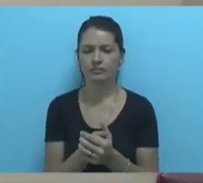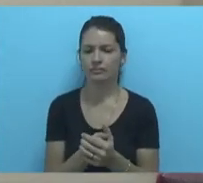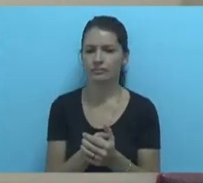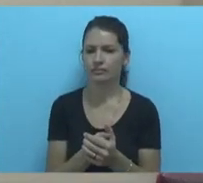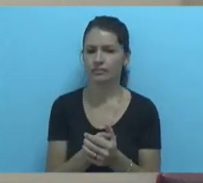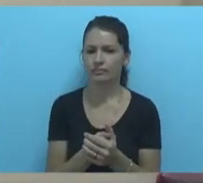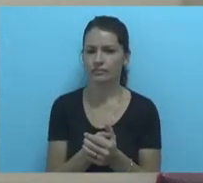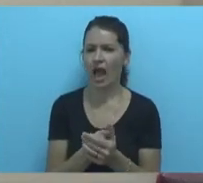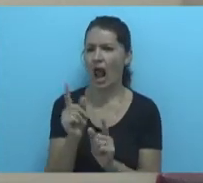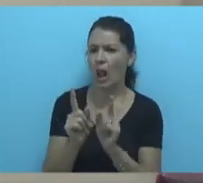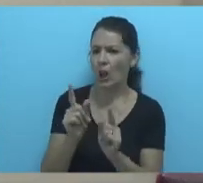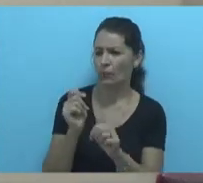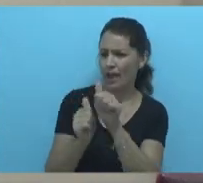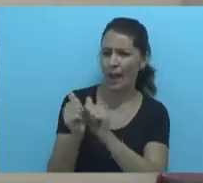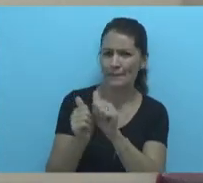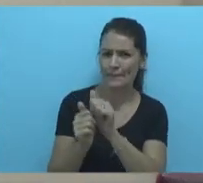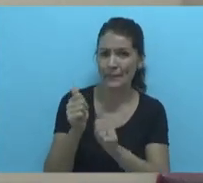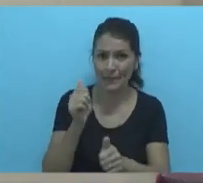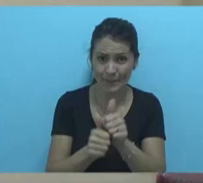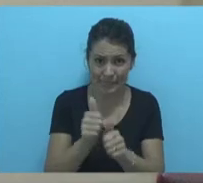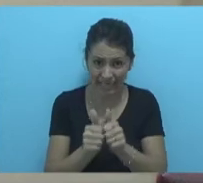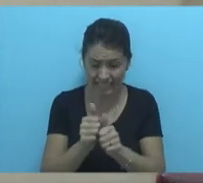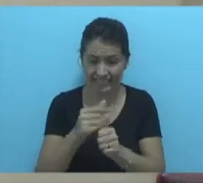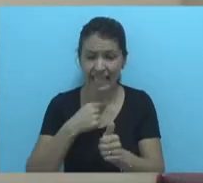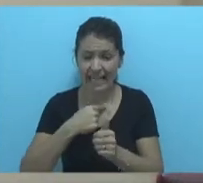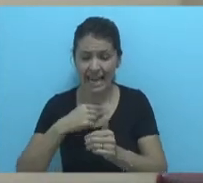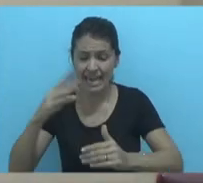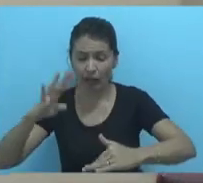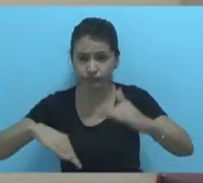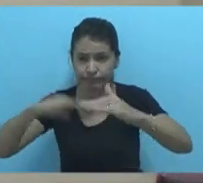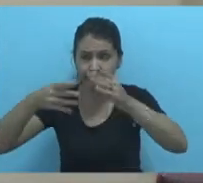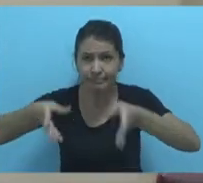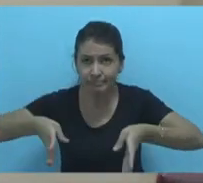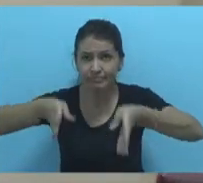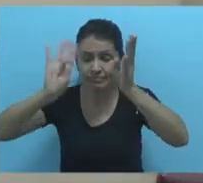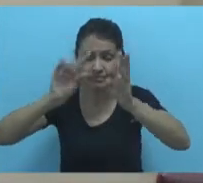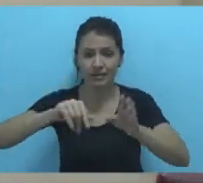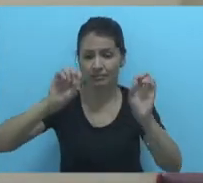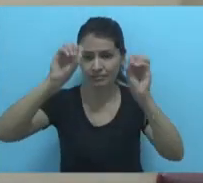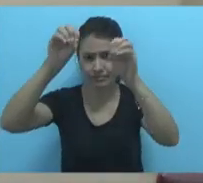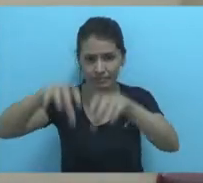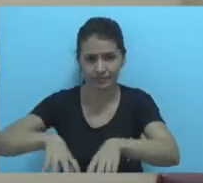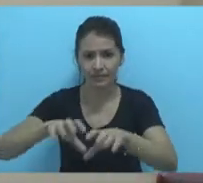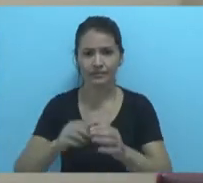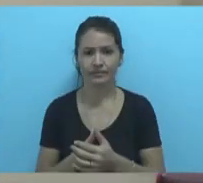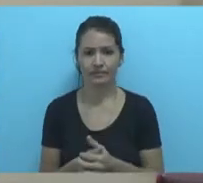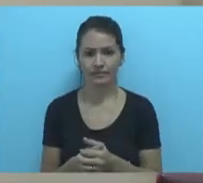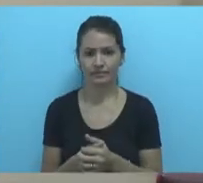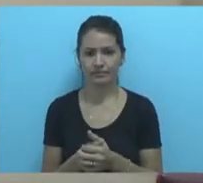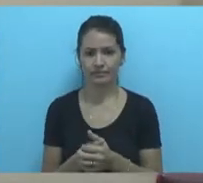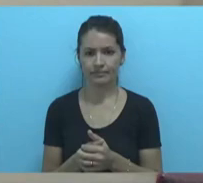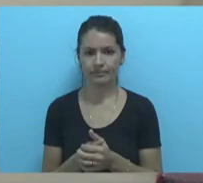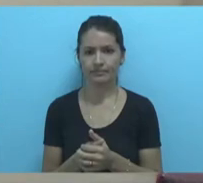querían quedarse con esas tierras, porque ahora sí era negocio, porque los ricos querían ir a vivir y armar sus barrios privados ahí.